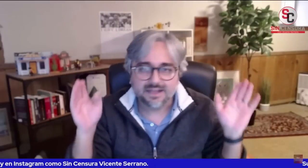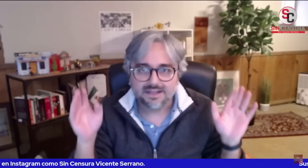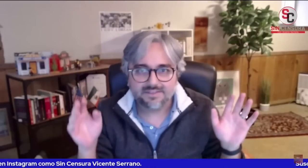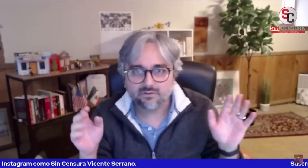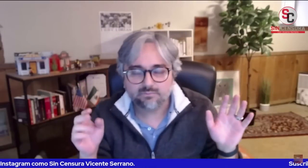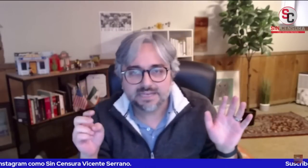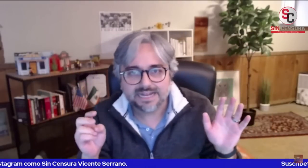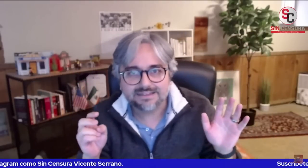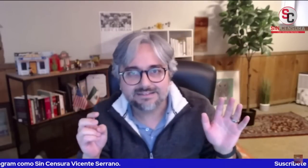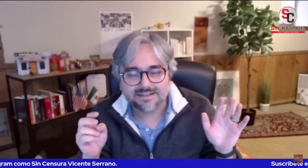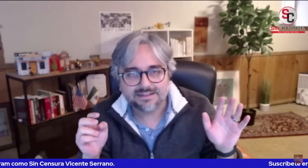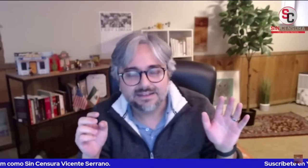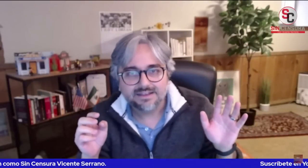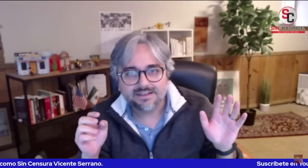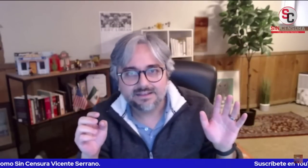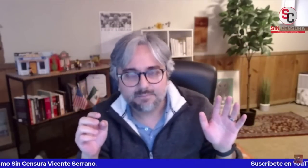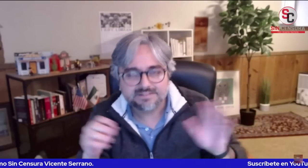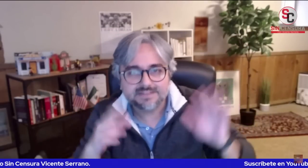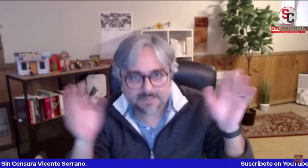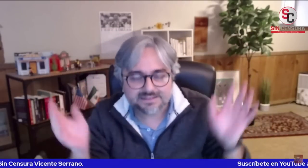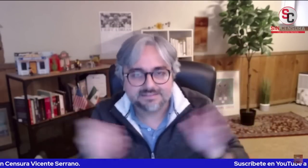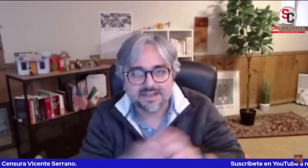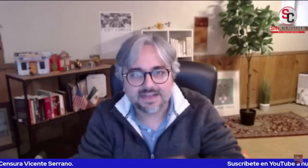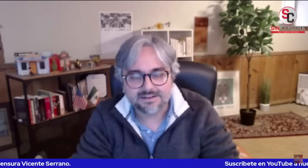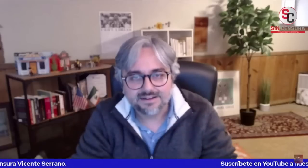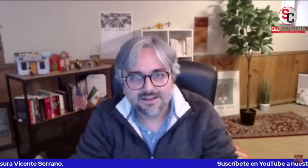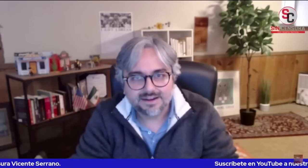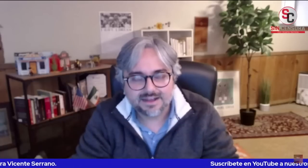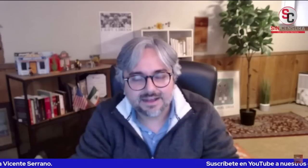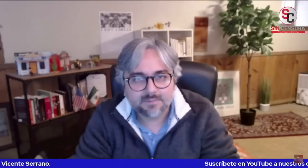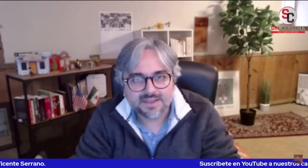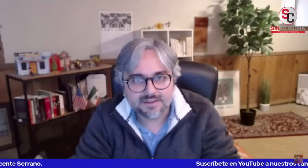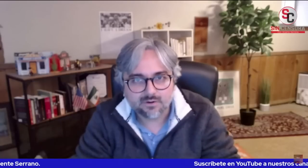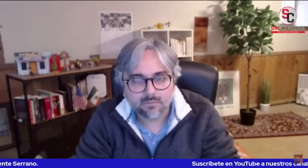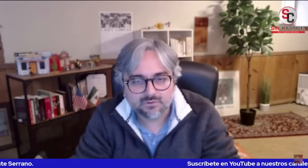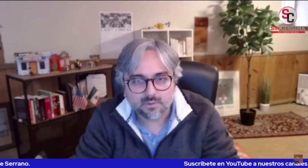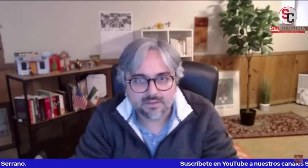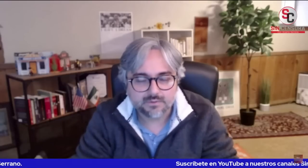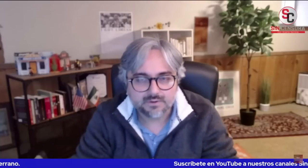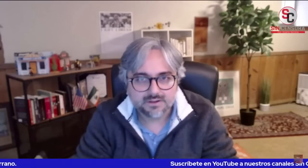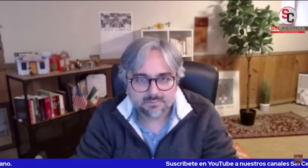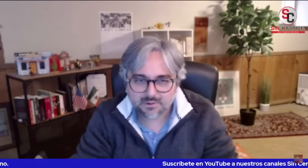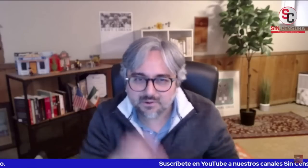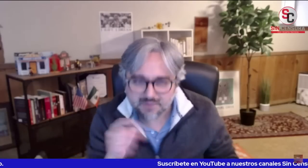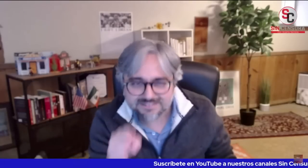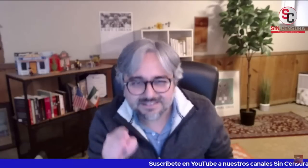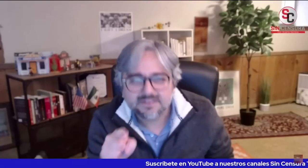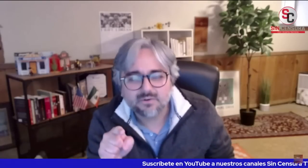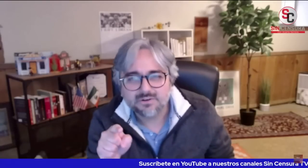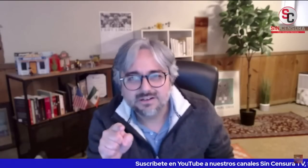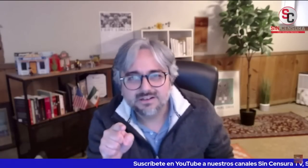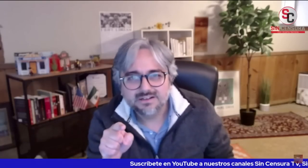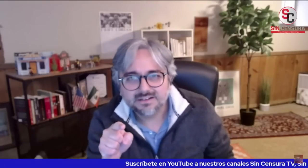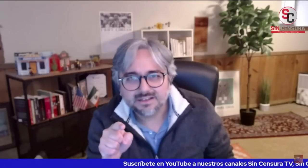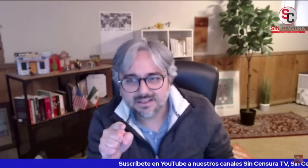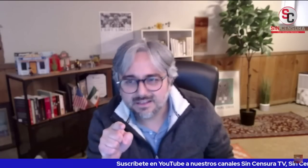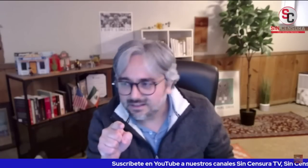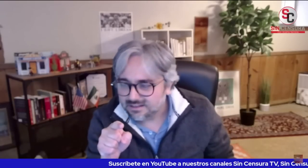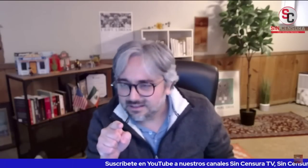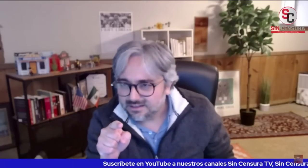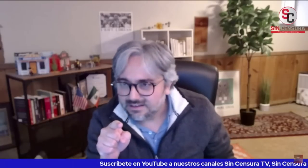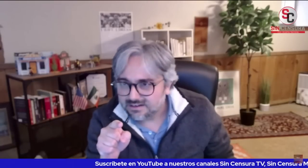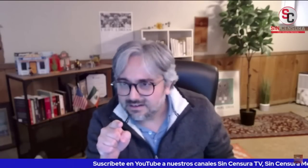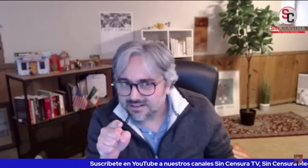él, de los migrantes al precisamente atacar la campaña de López Obrador. Pero creo que este señor